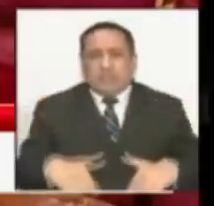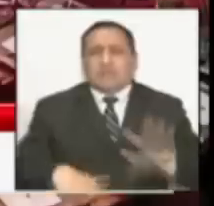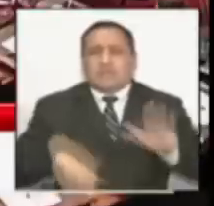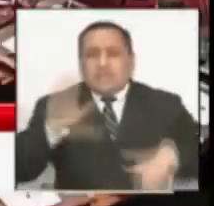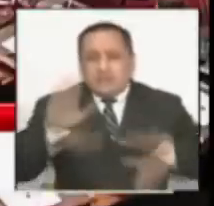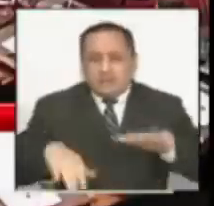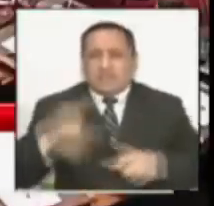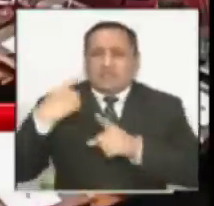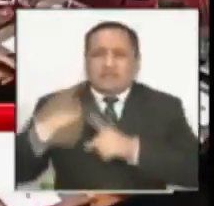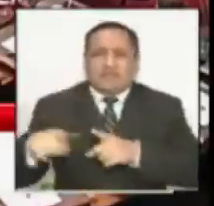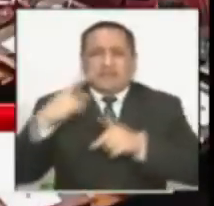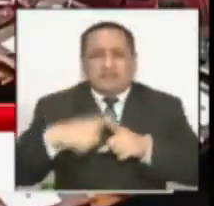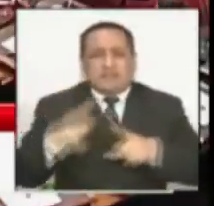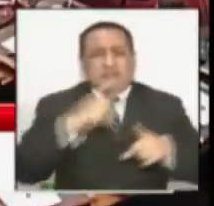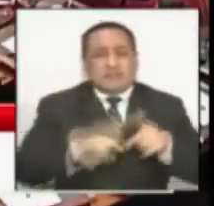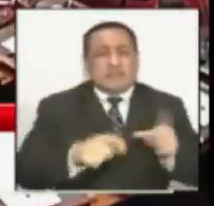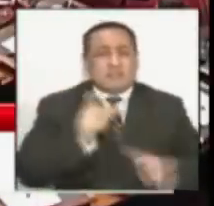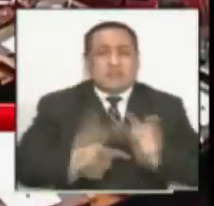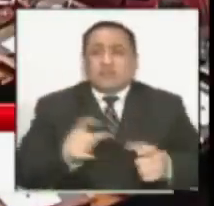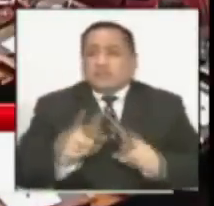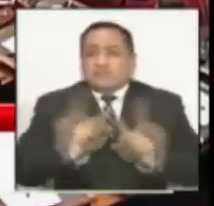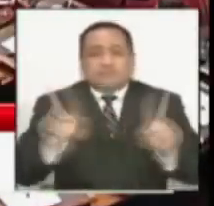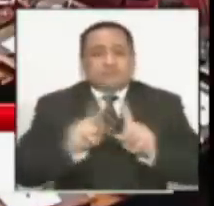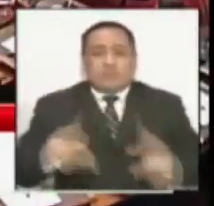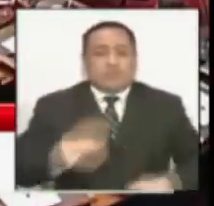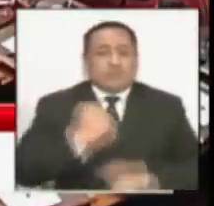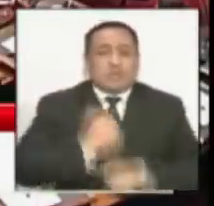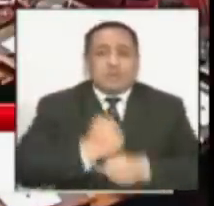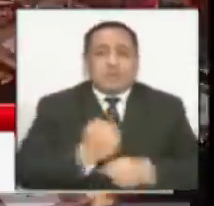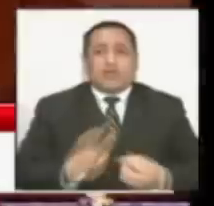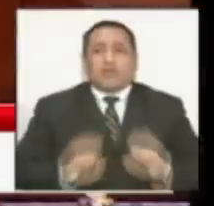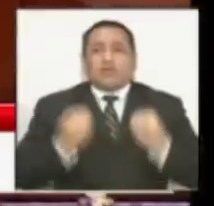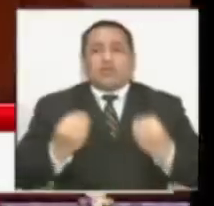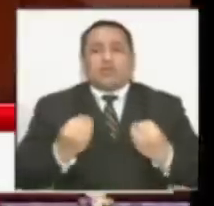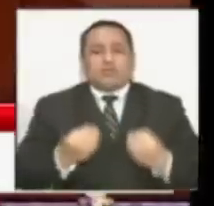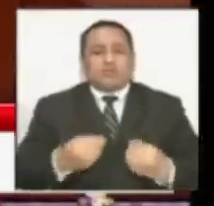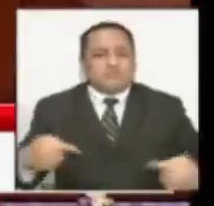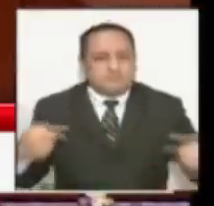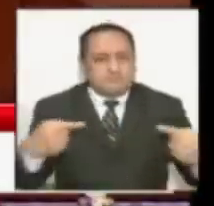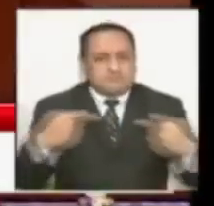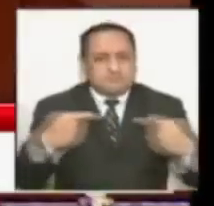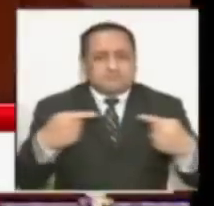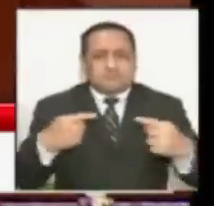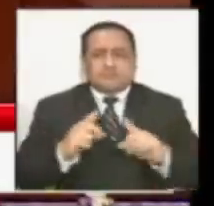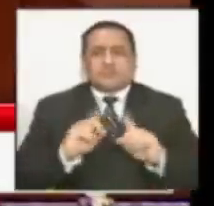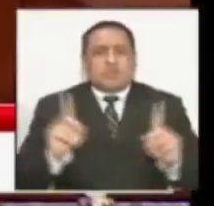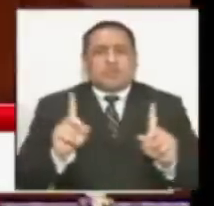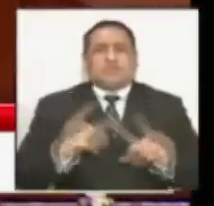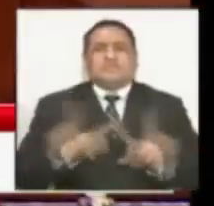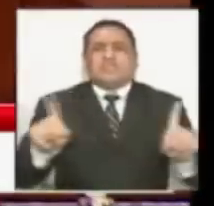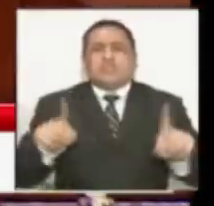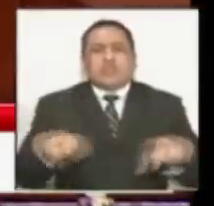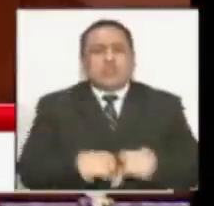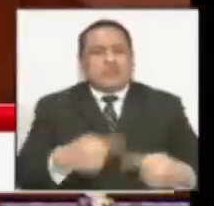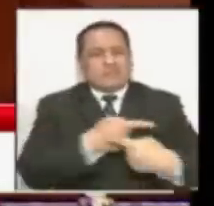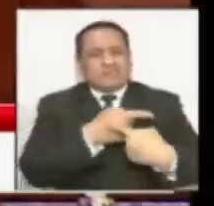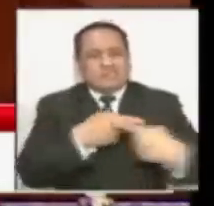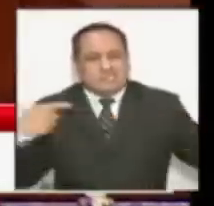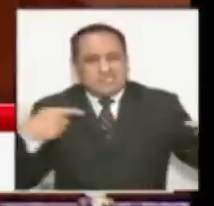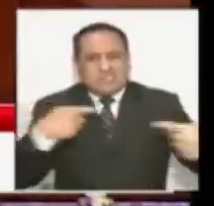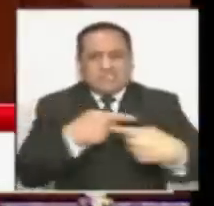los diversos actores no hemos actuado como contendores, como rivales, sino como